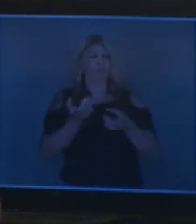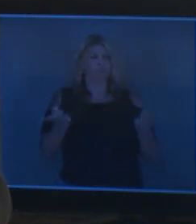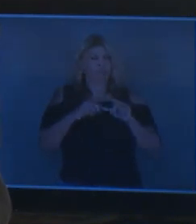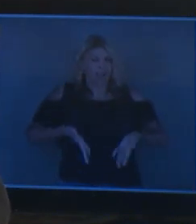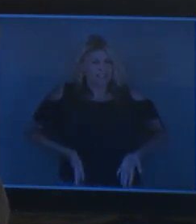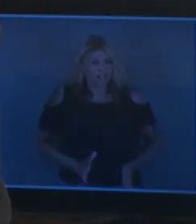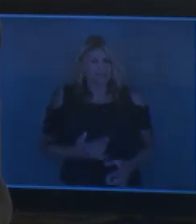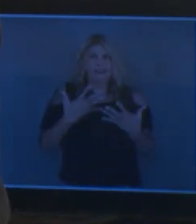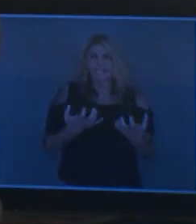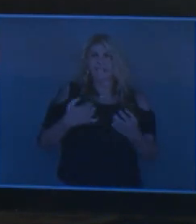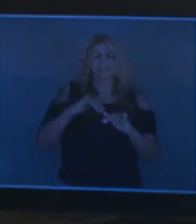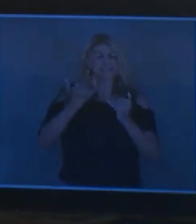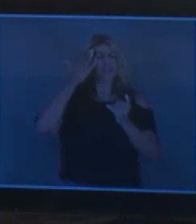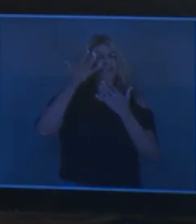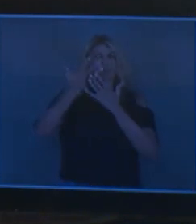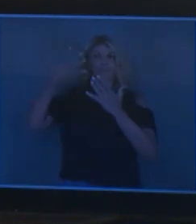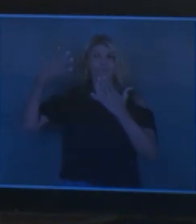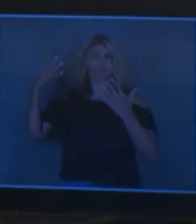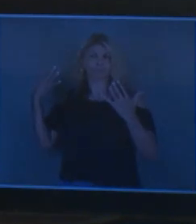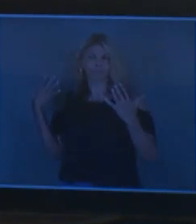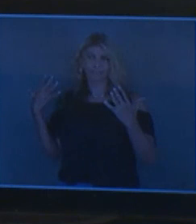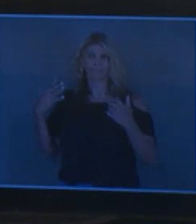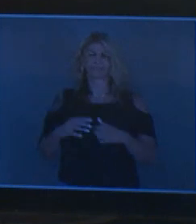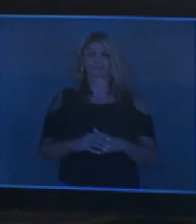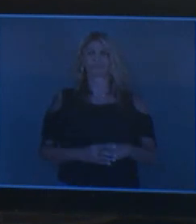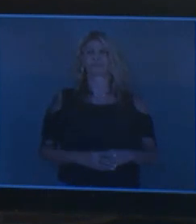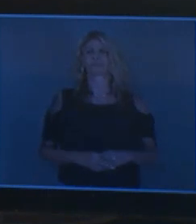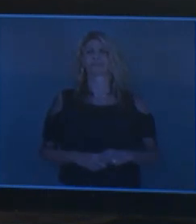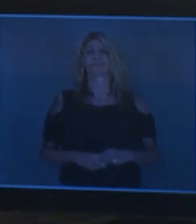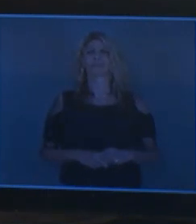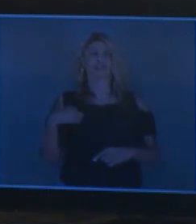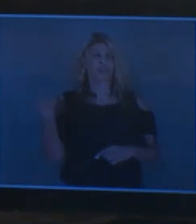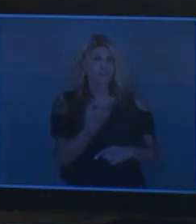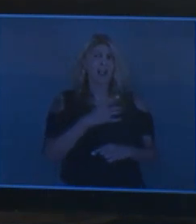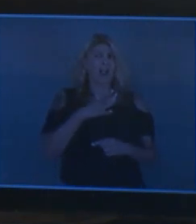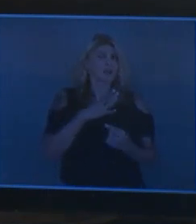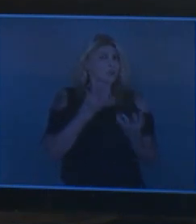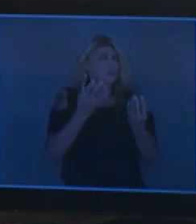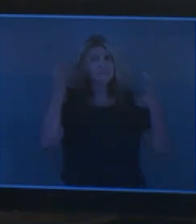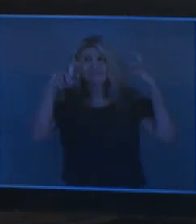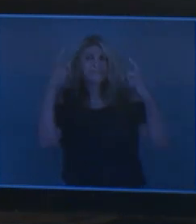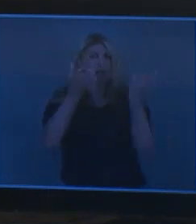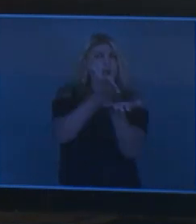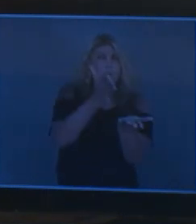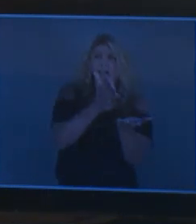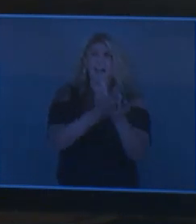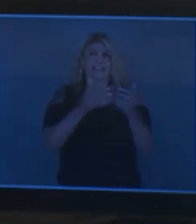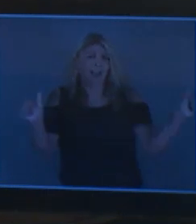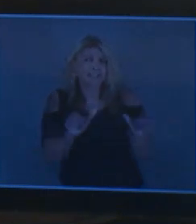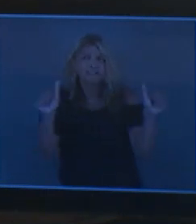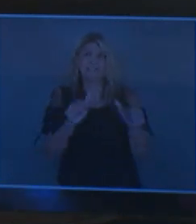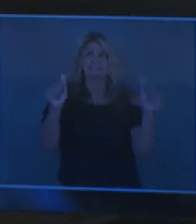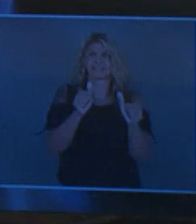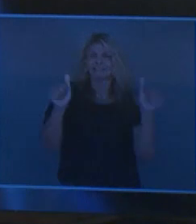ser una persona trans entonces generar esa confianza autoestima el conocimiento en sí mismo y que venga una persona y te diga ay